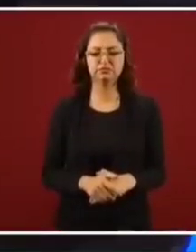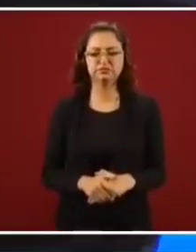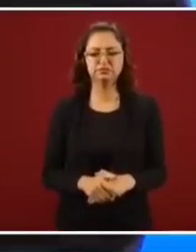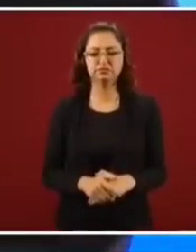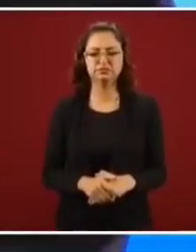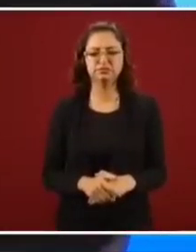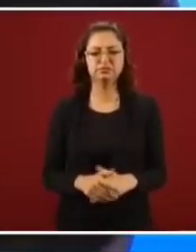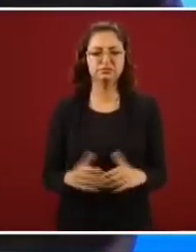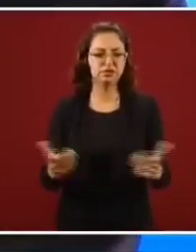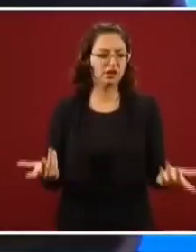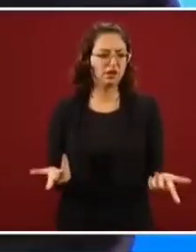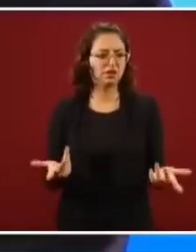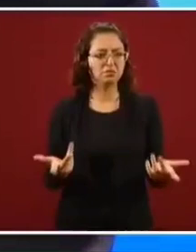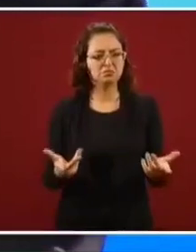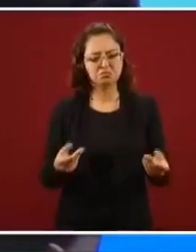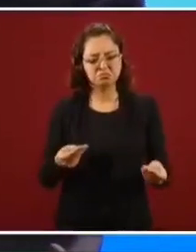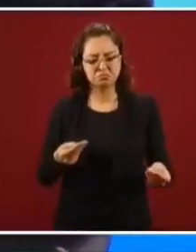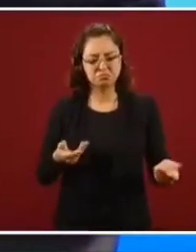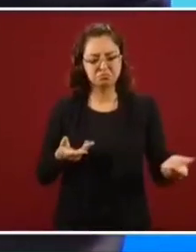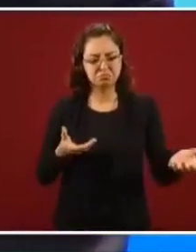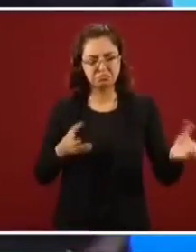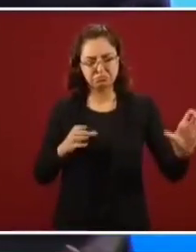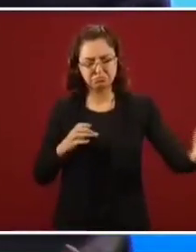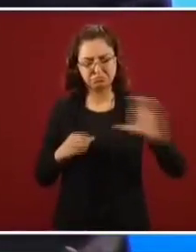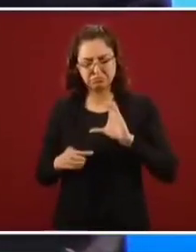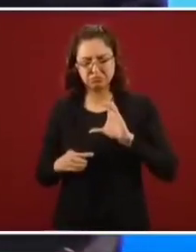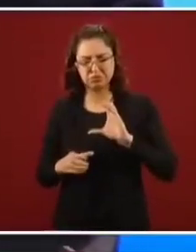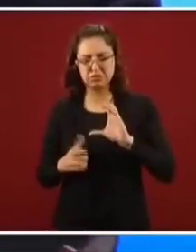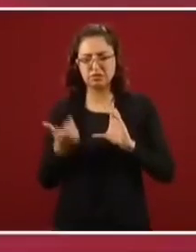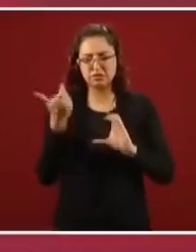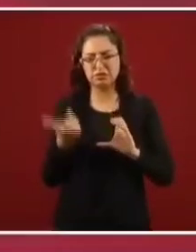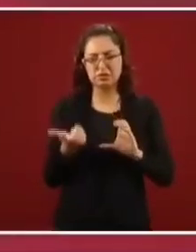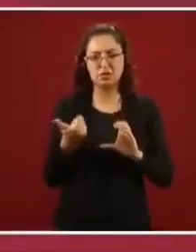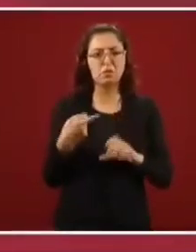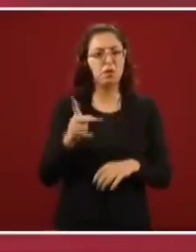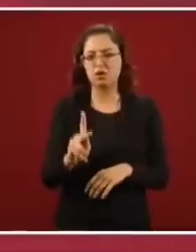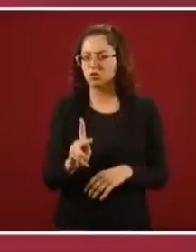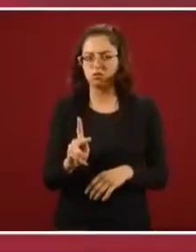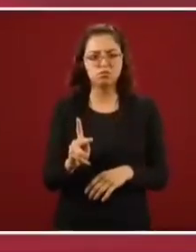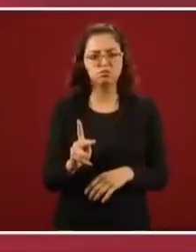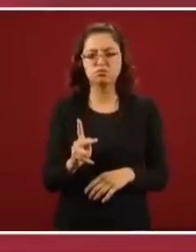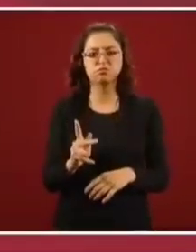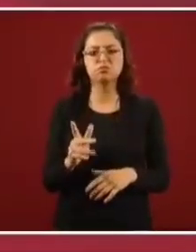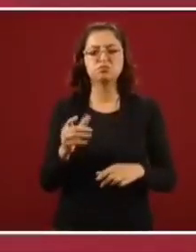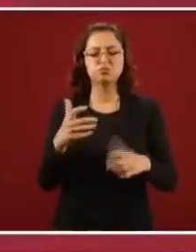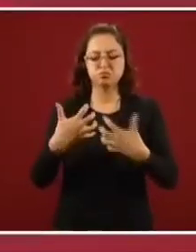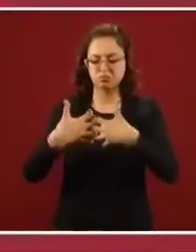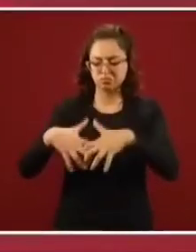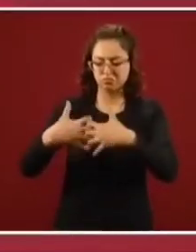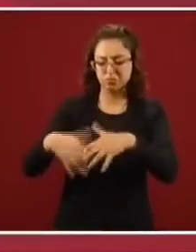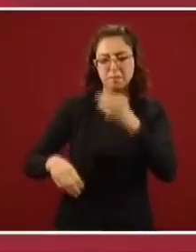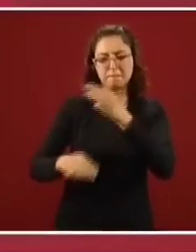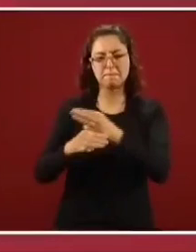den el equivalente en dinero en equipos médicos,